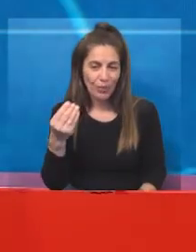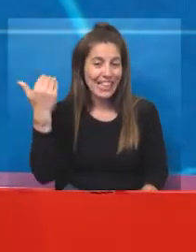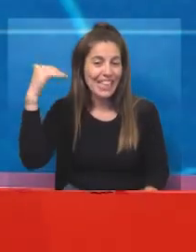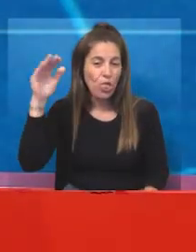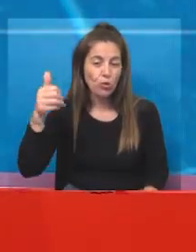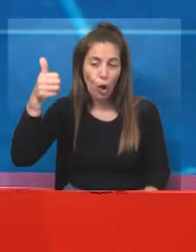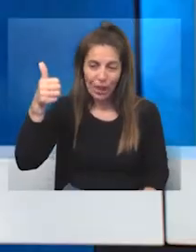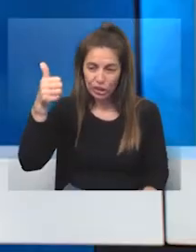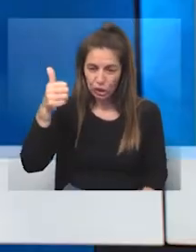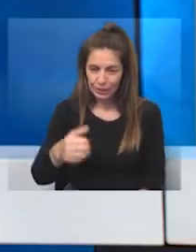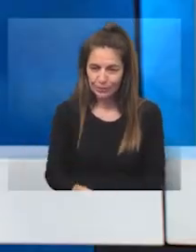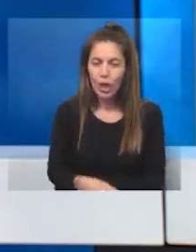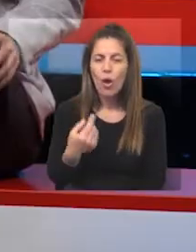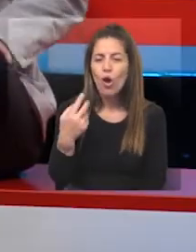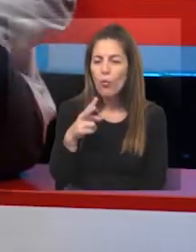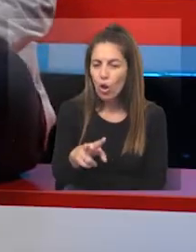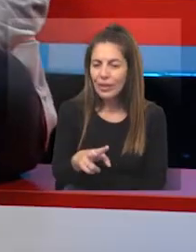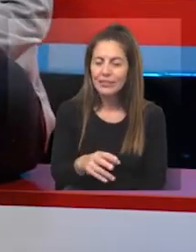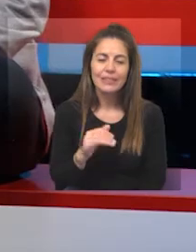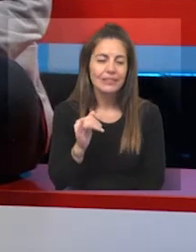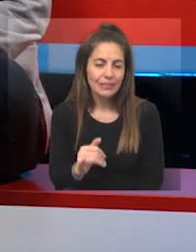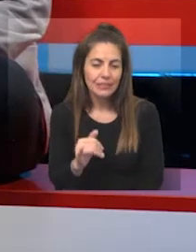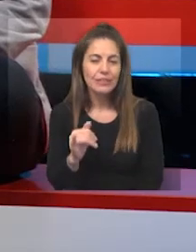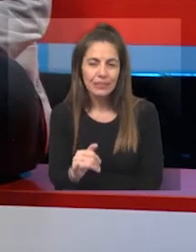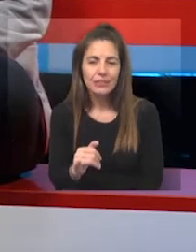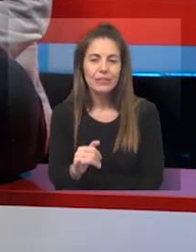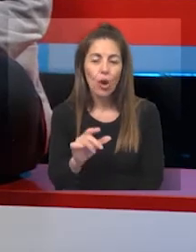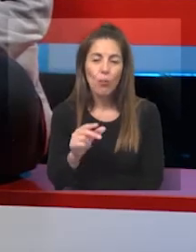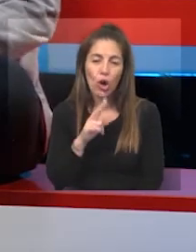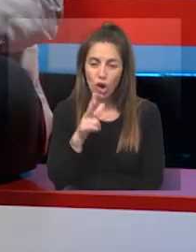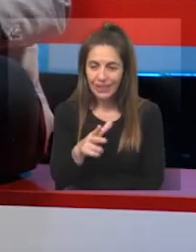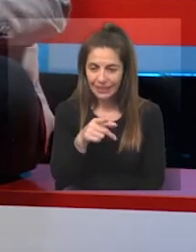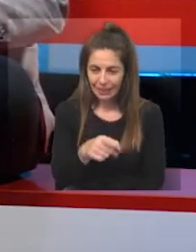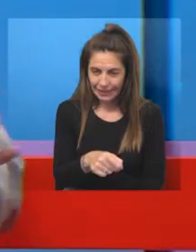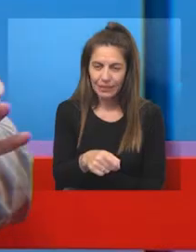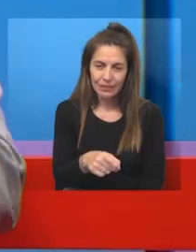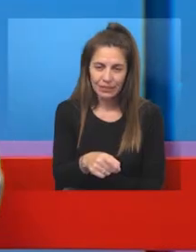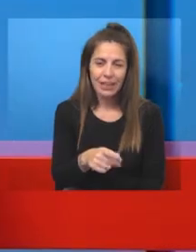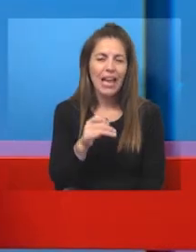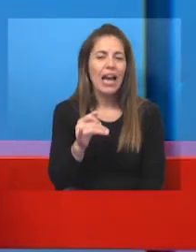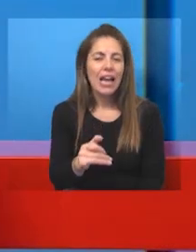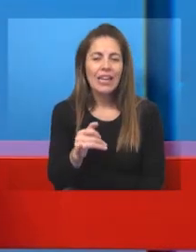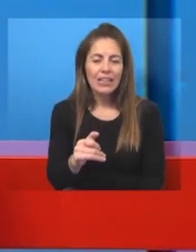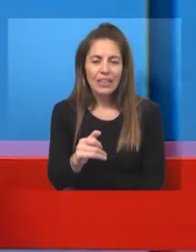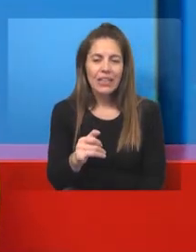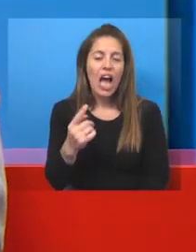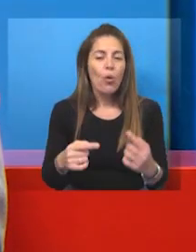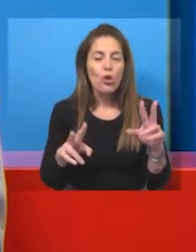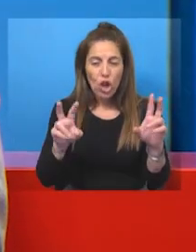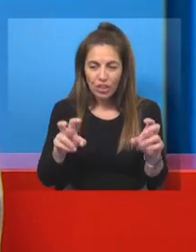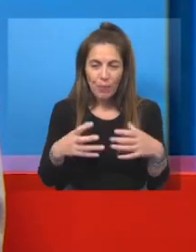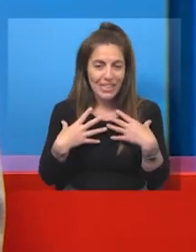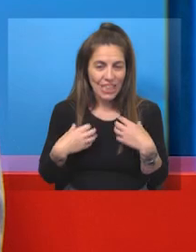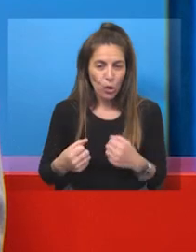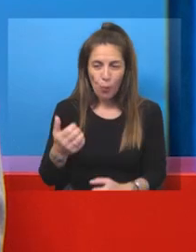mayores vos Federico como bien sí eh un un poco lo que decía paricio hay eh Hay algunos temas de de